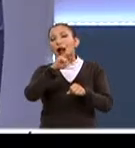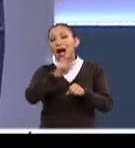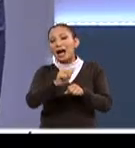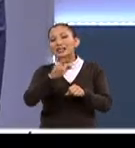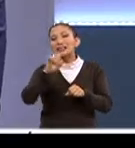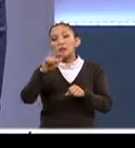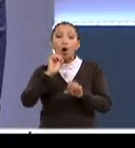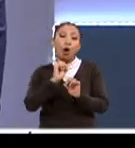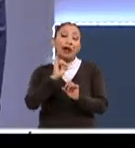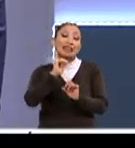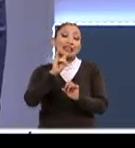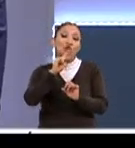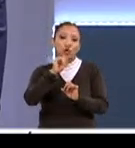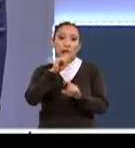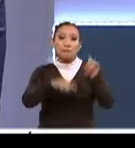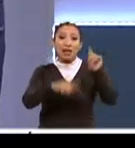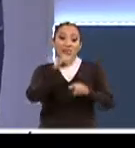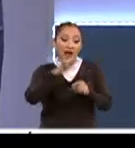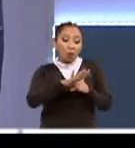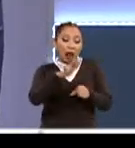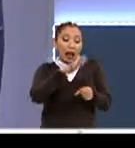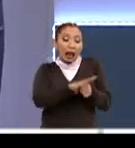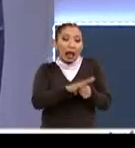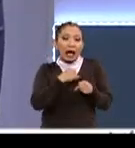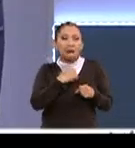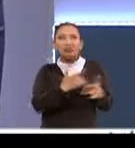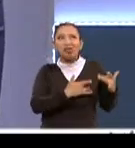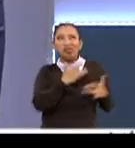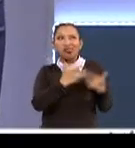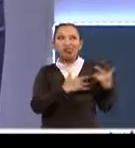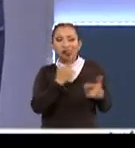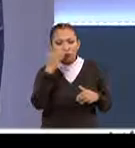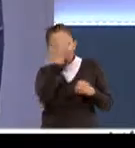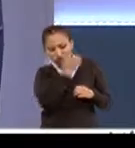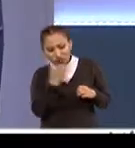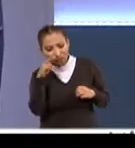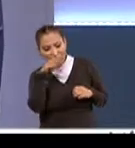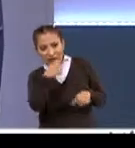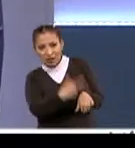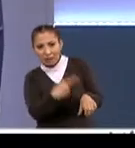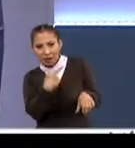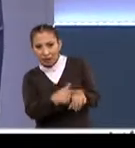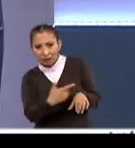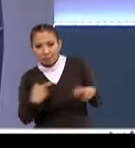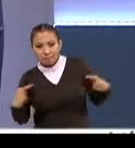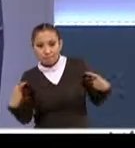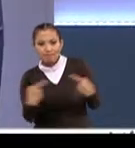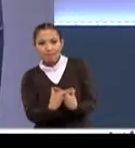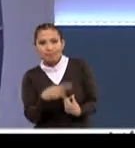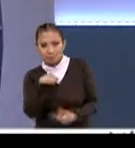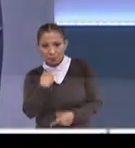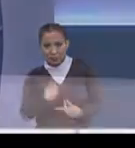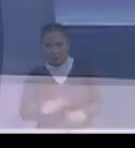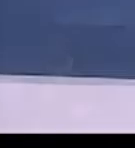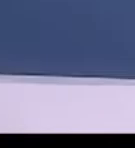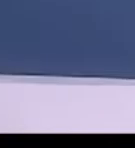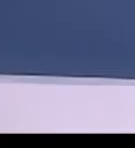ictus. Dependiendo de la arteria que se ocluya, serán las manifestaciones clínicas y pues la enfermedad que suceda en el